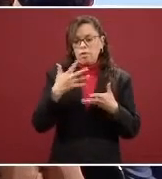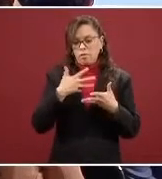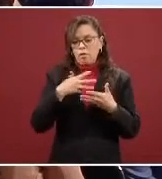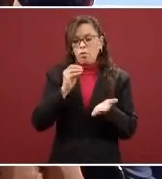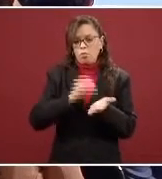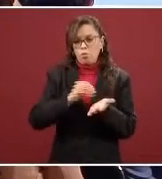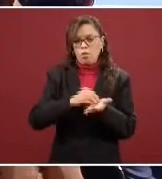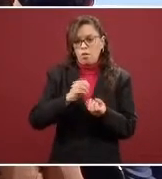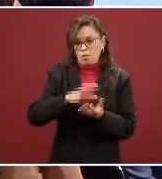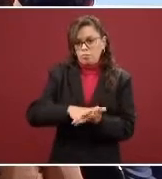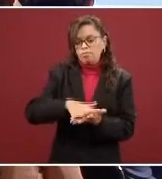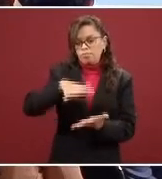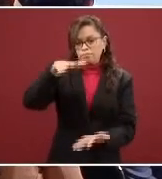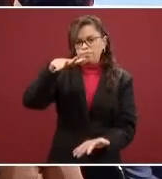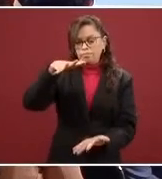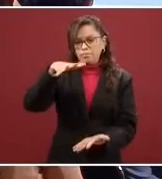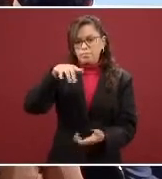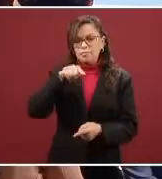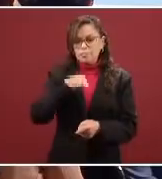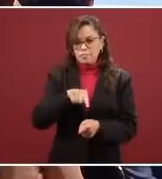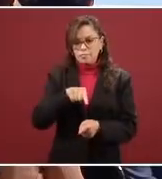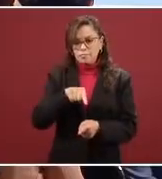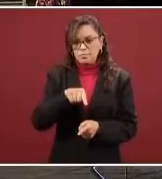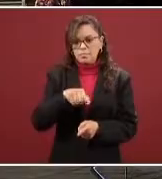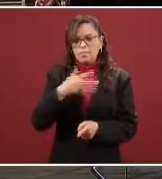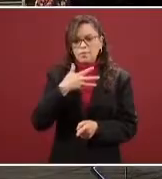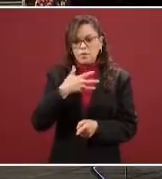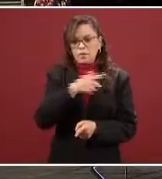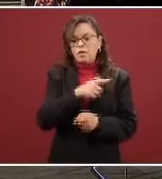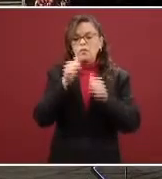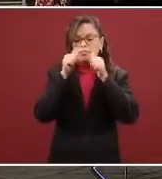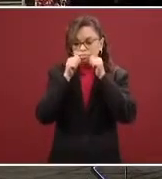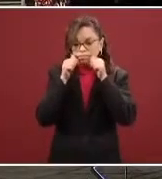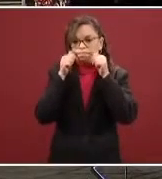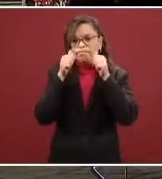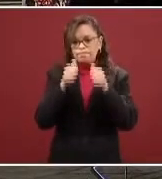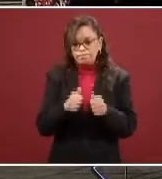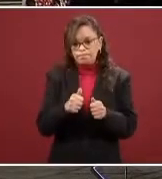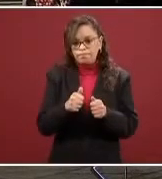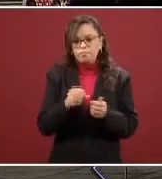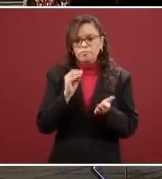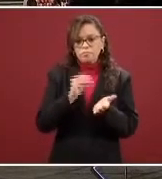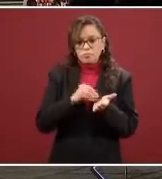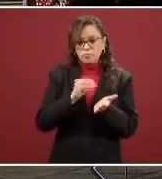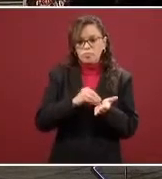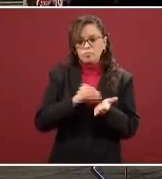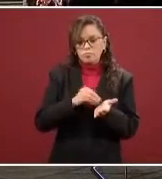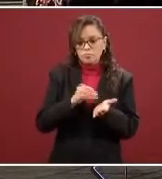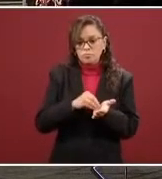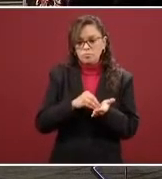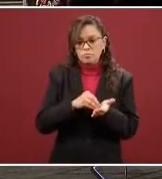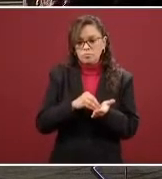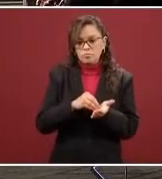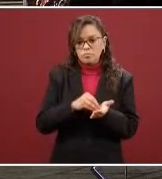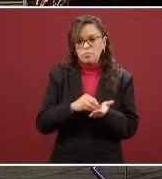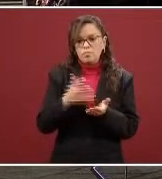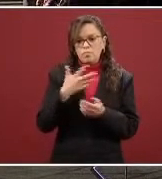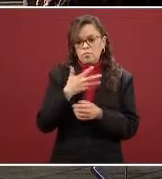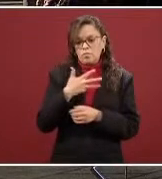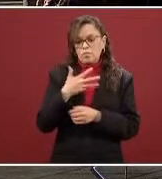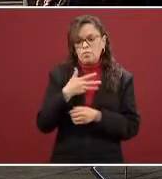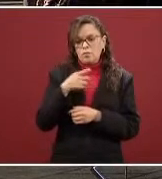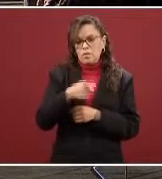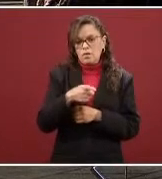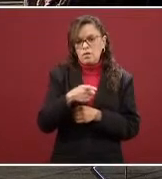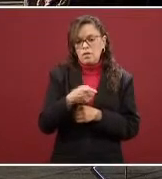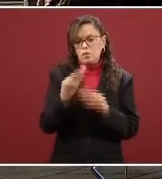mayoría sigue siendo o estando en atención ambulatoria. Son estos casos que están cursando un resguardo en